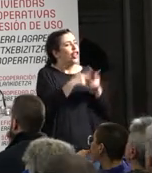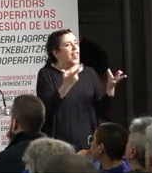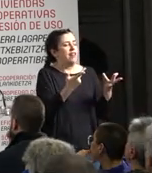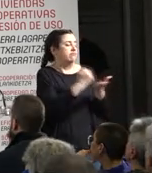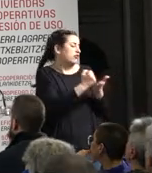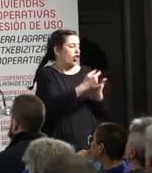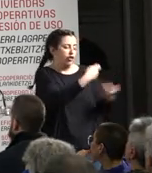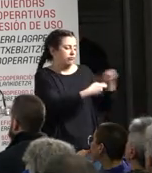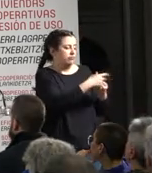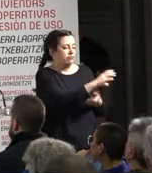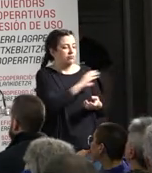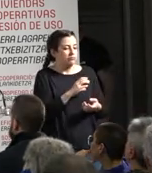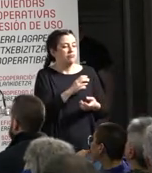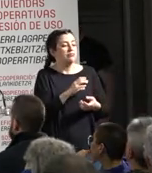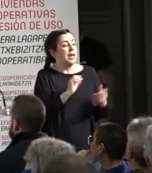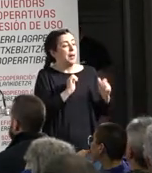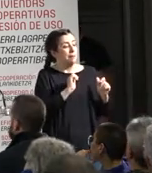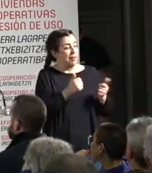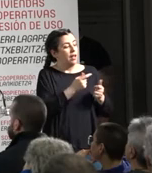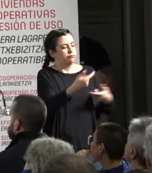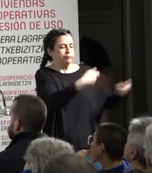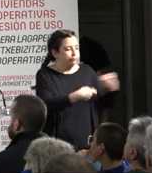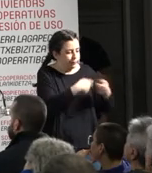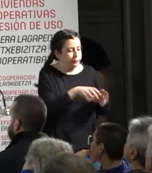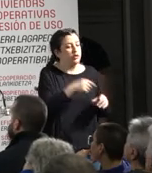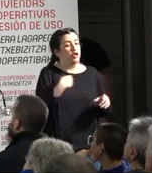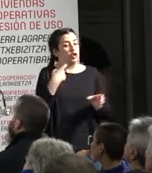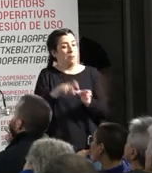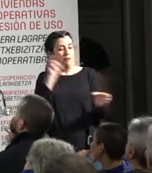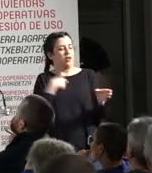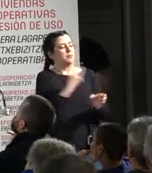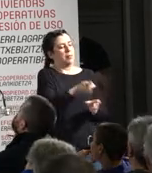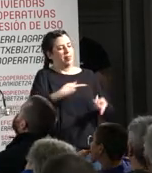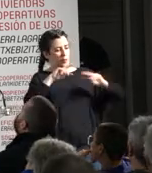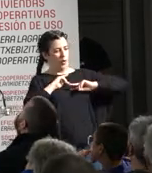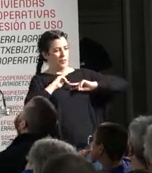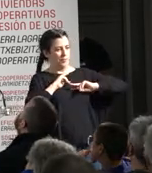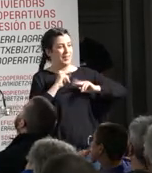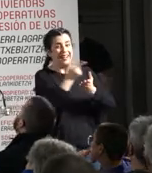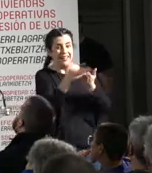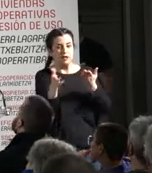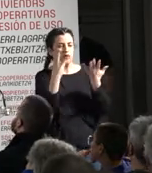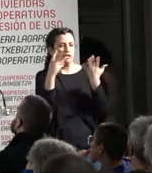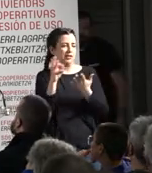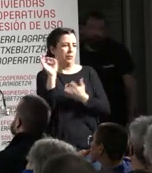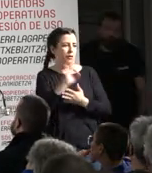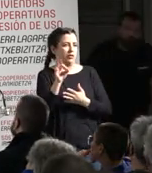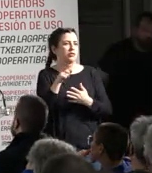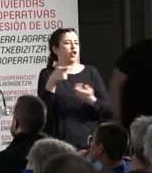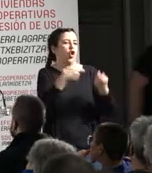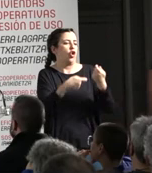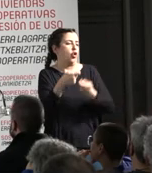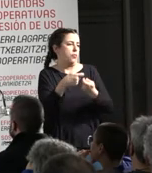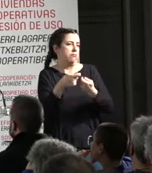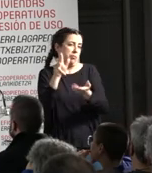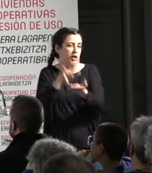ponemos al inicio y al marcharnos se nos devuelve. Todo lo demás, el 80%, es una hipoteca que paga la cooperativa y nosotras pagamos nuestra parte